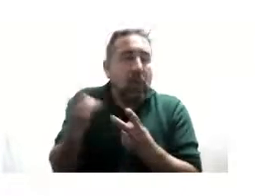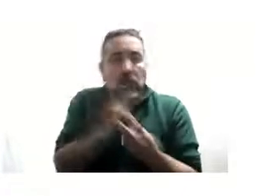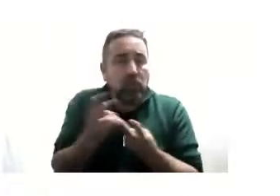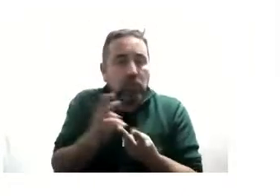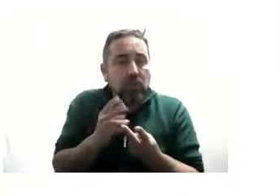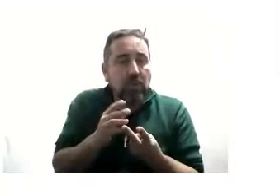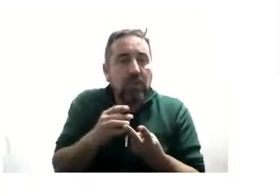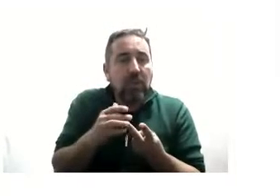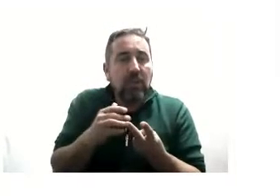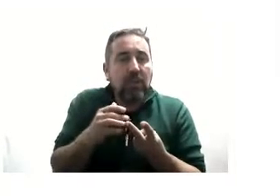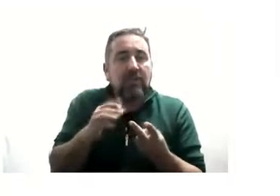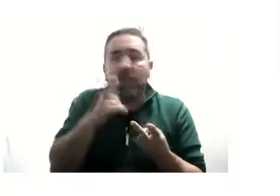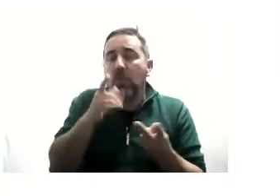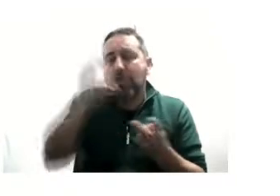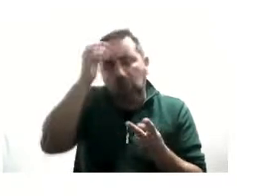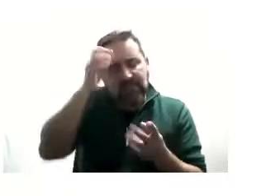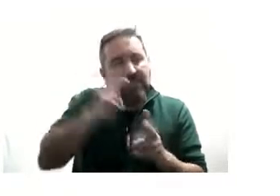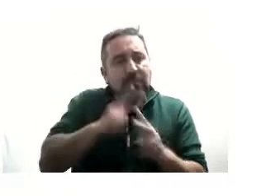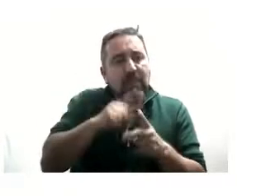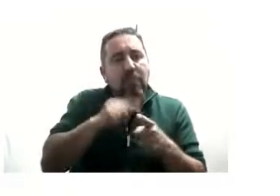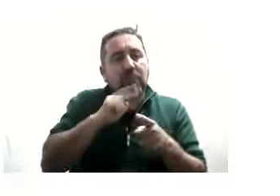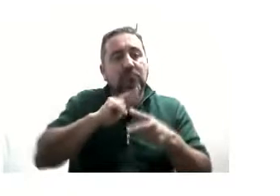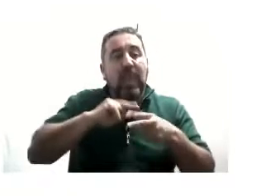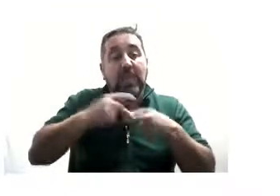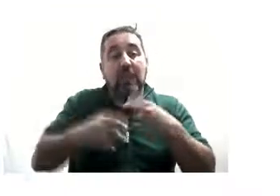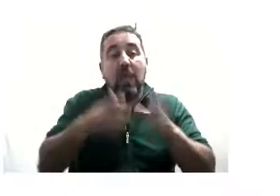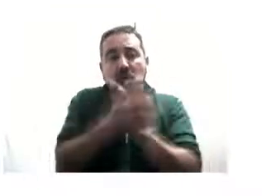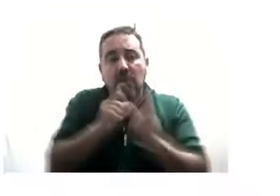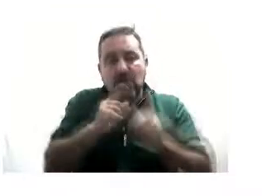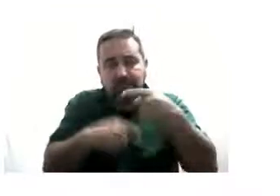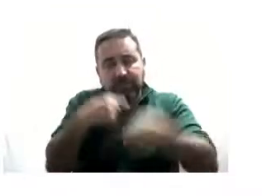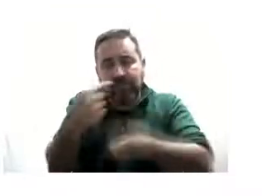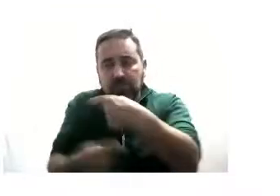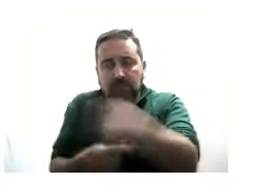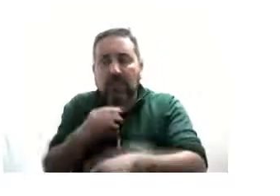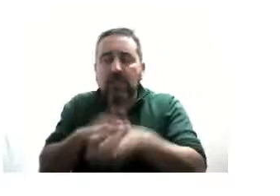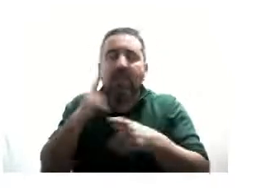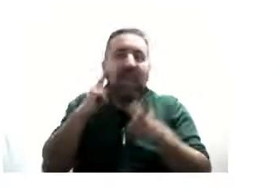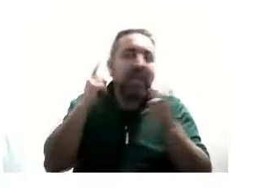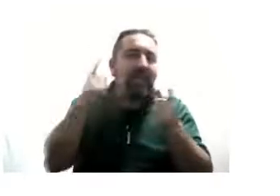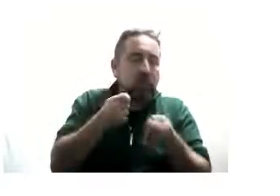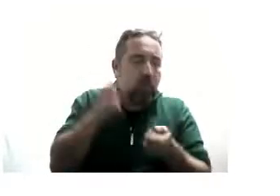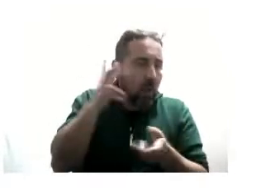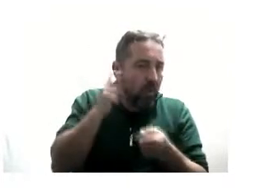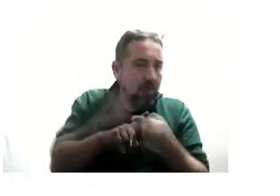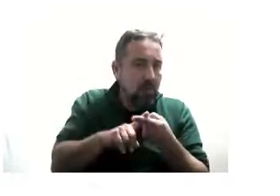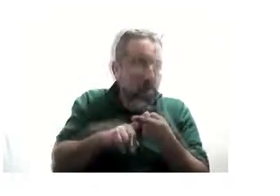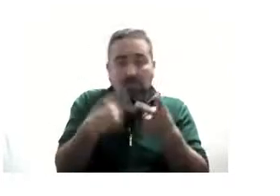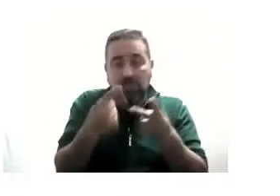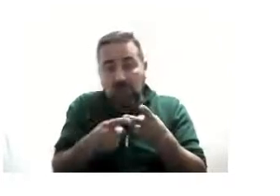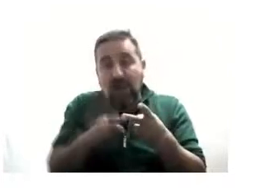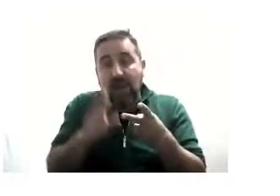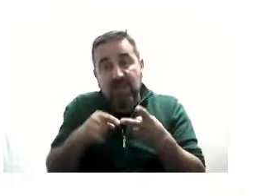hipótesis en cascada, que simplemente piensa que, digamos, con menor estímulo auditivo se acaba produciendo un